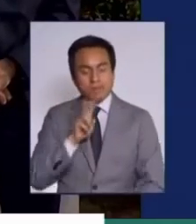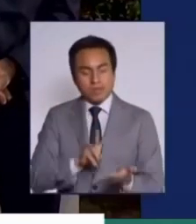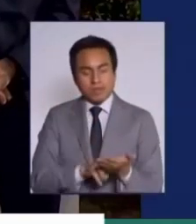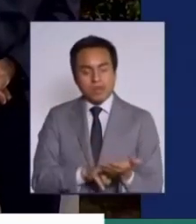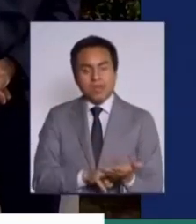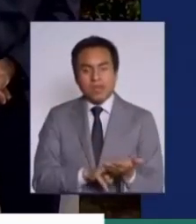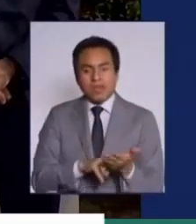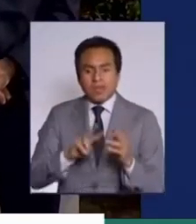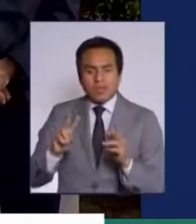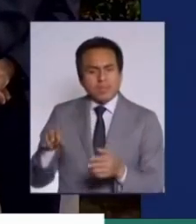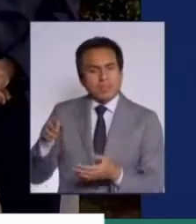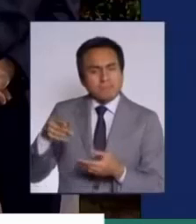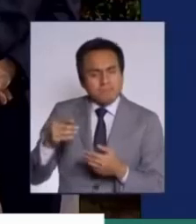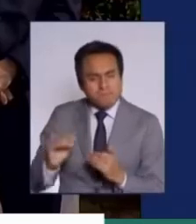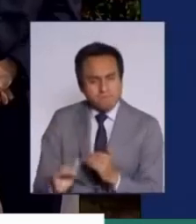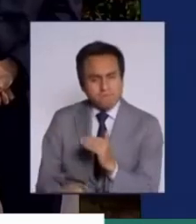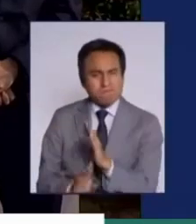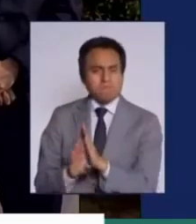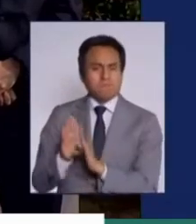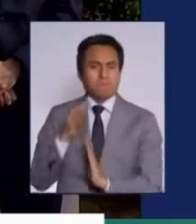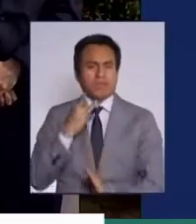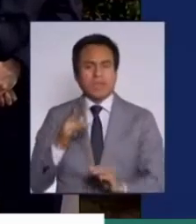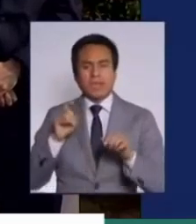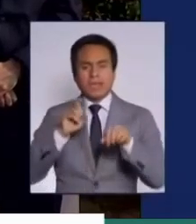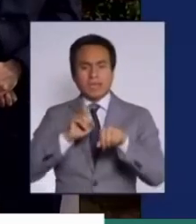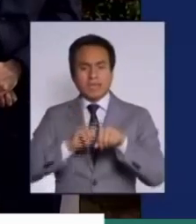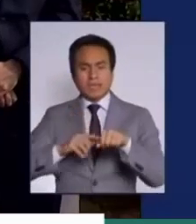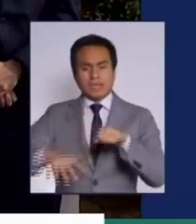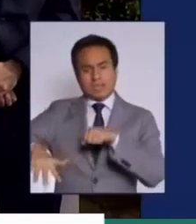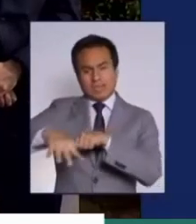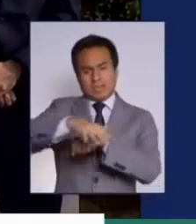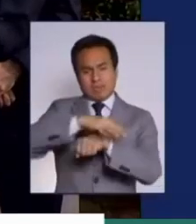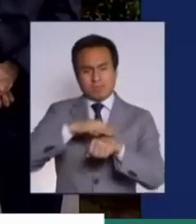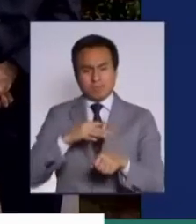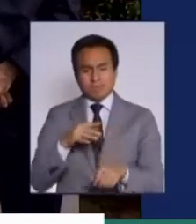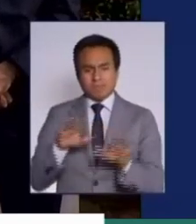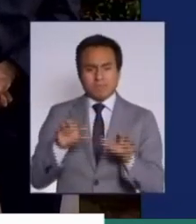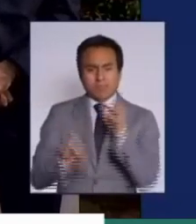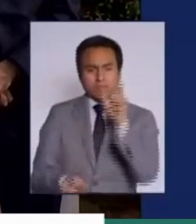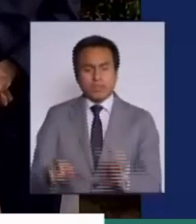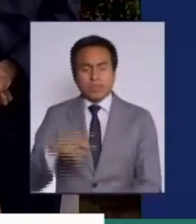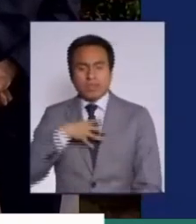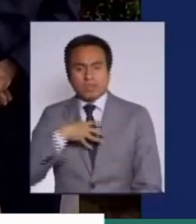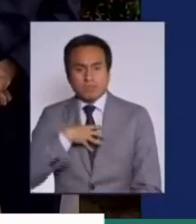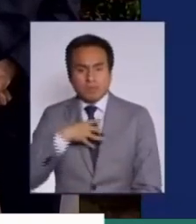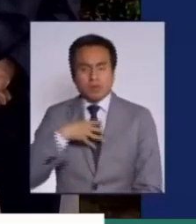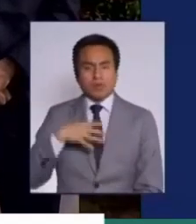Yo en vez de ponerle nota al gobierno, le pondría nota a los parlamentarios.